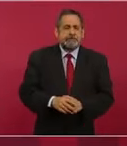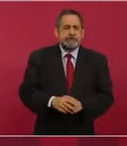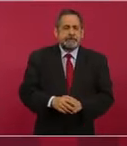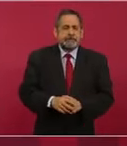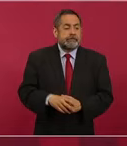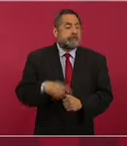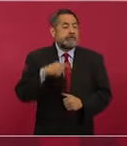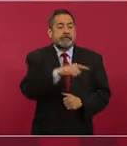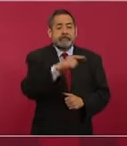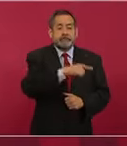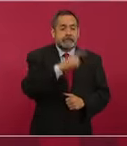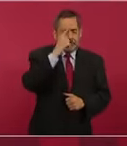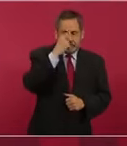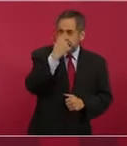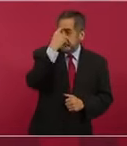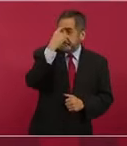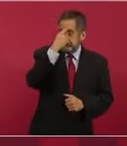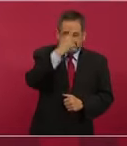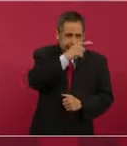Les importa mucho lo material,